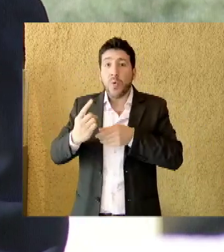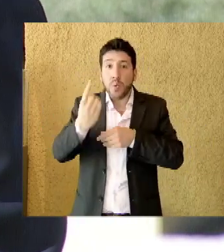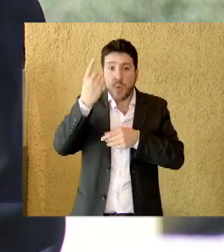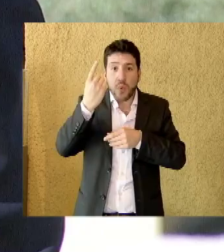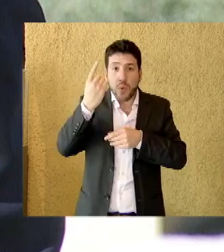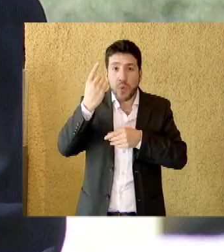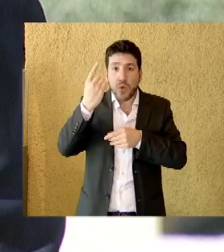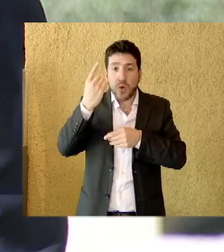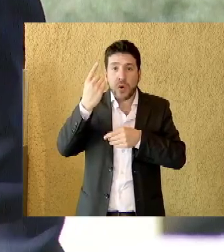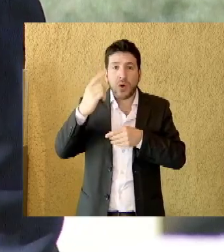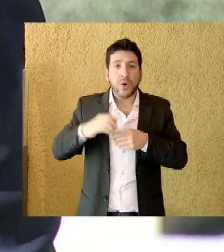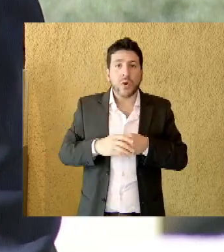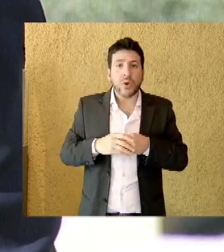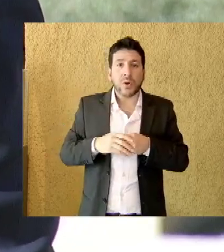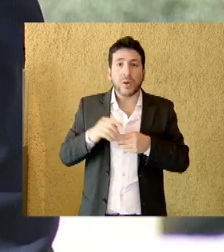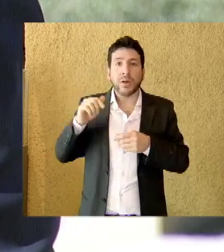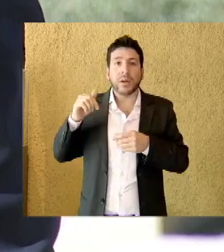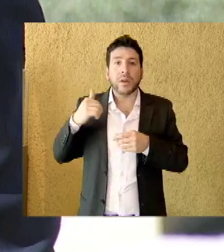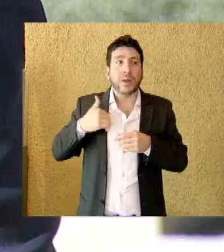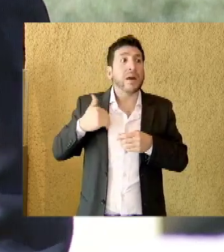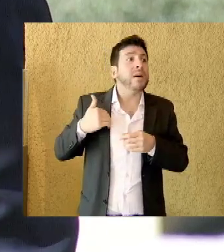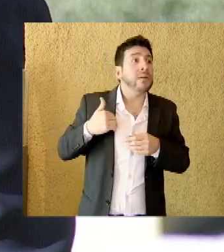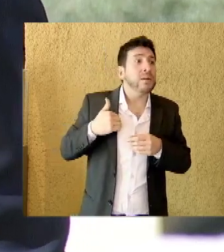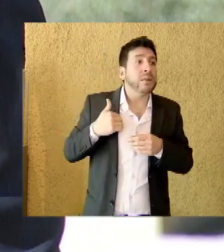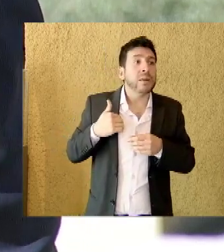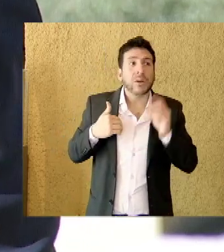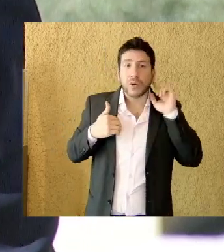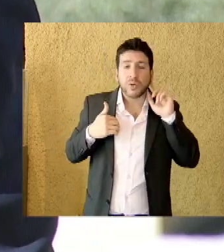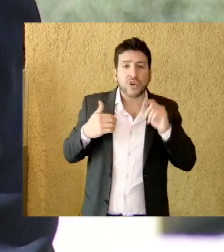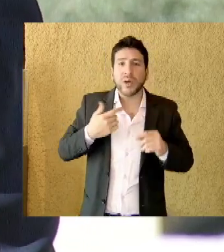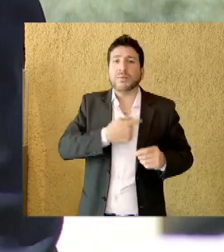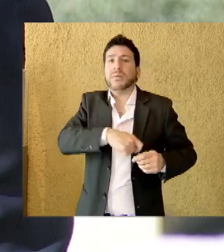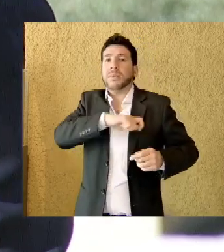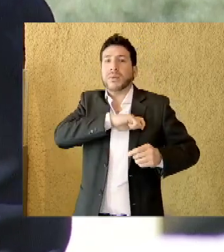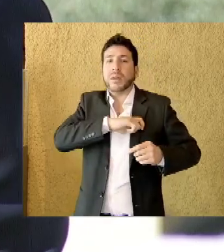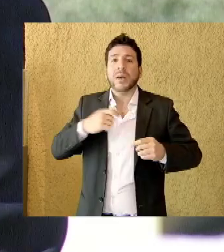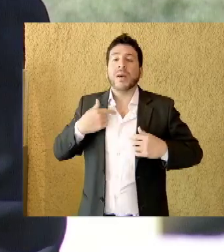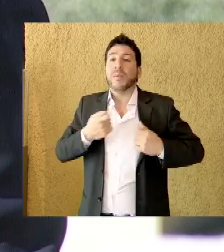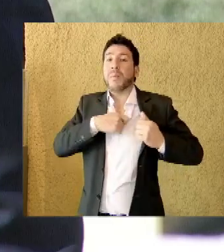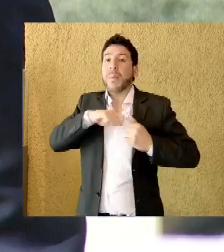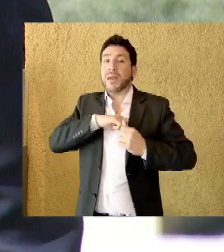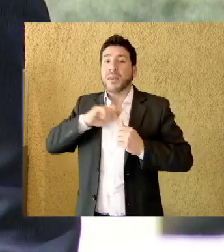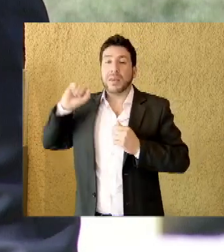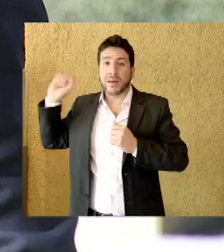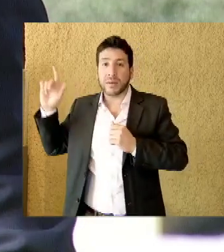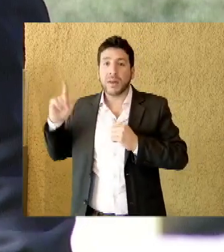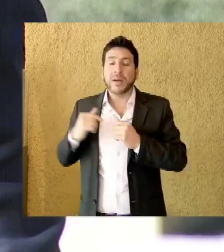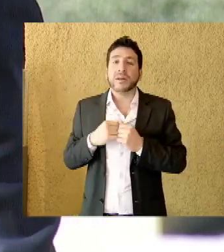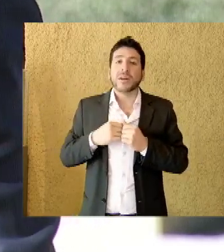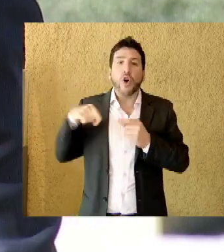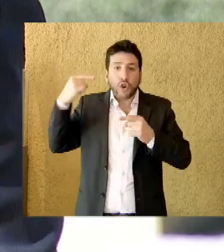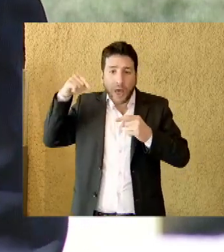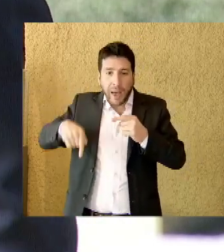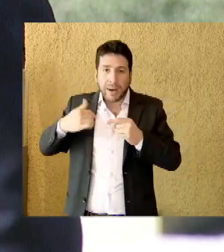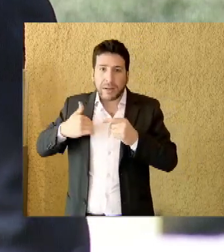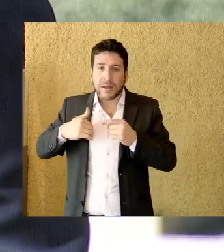origen peninsular. Uh-huh. Los otros 5 eran criollos. Esto ya nos está diciendo que, en realidad, aquello de la Revolución